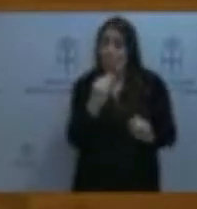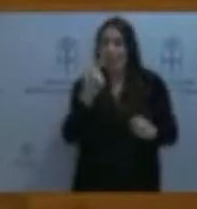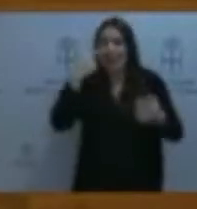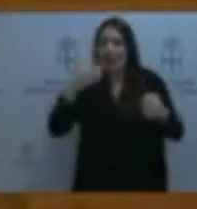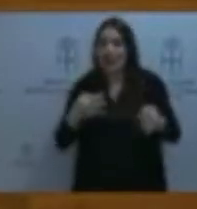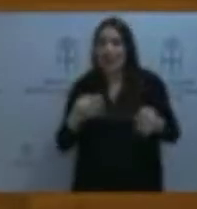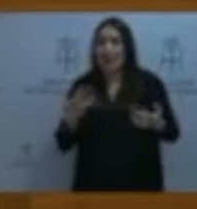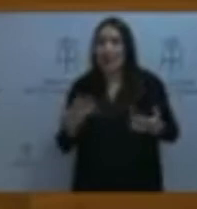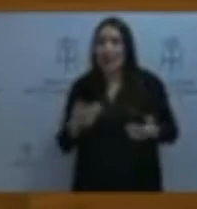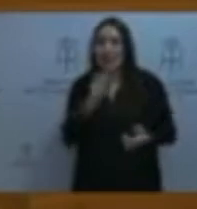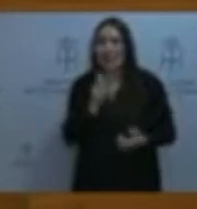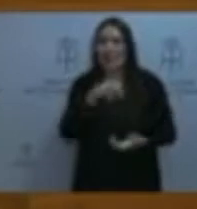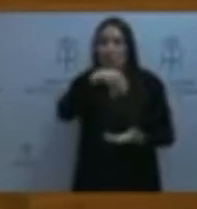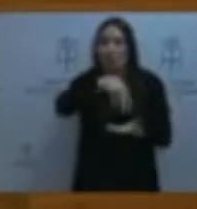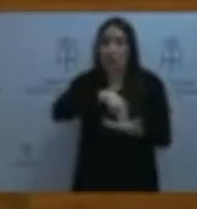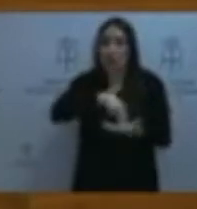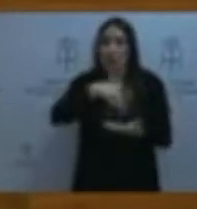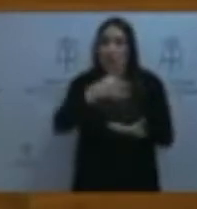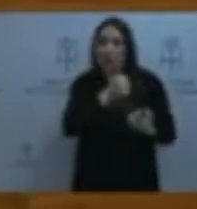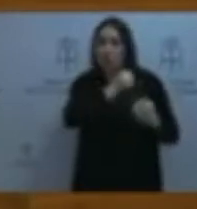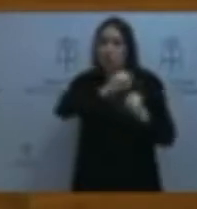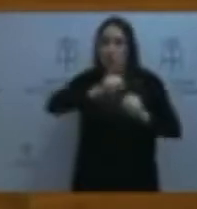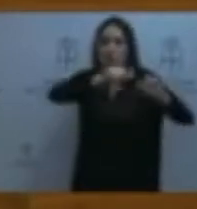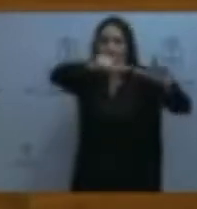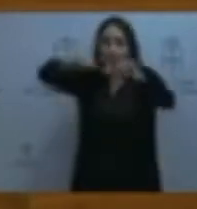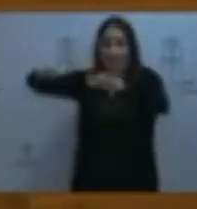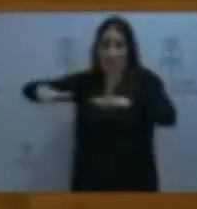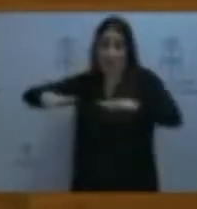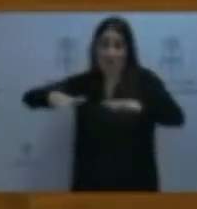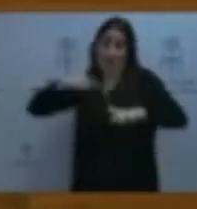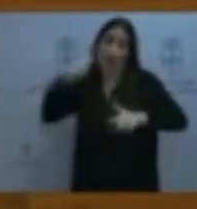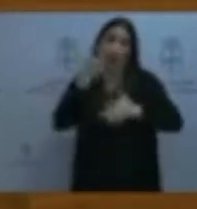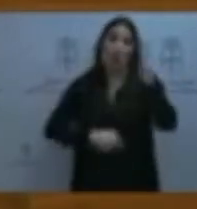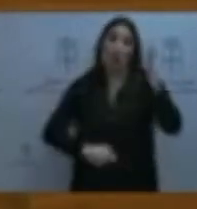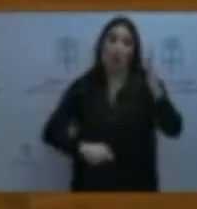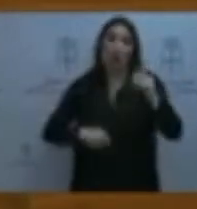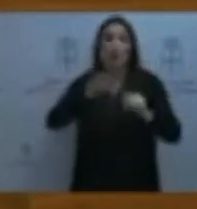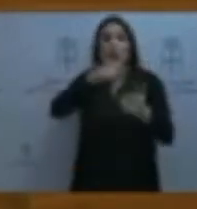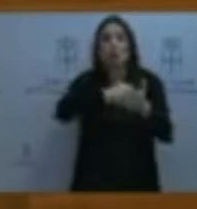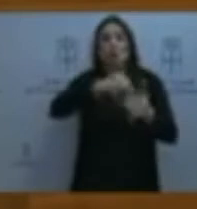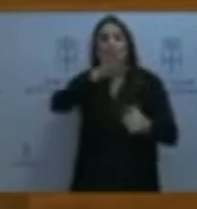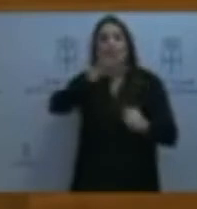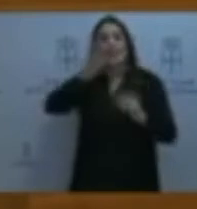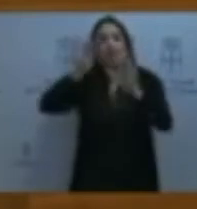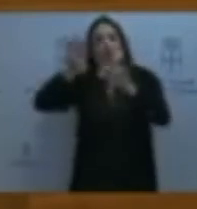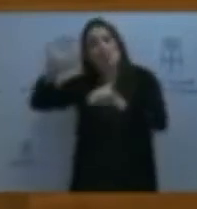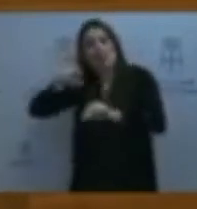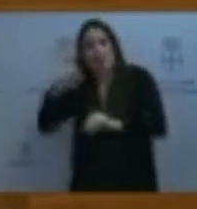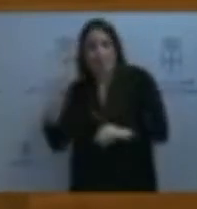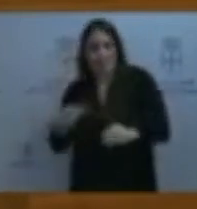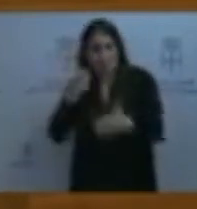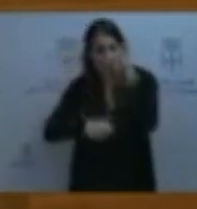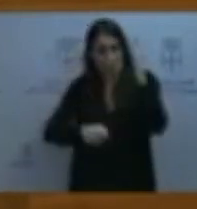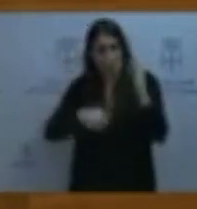el que impide quizá que haya hectáreas de pastizales y tener que pagar una multa de 2.338.000 euros por